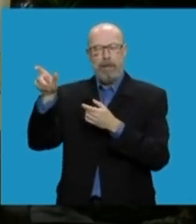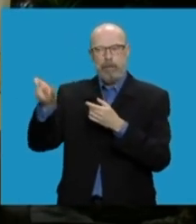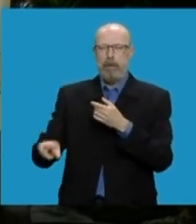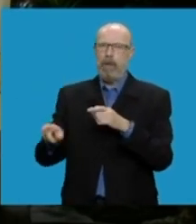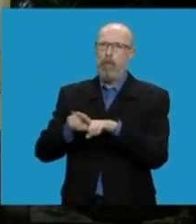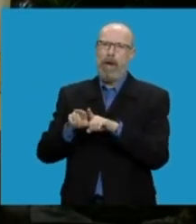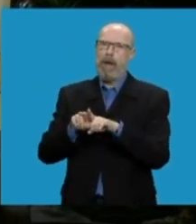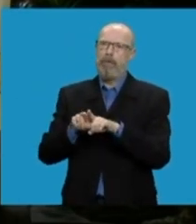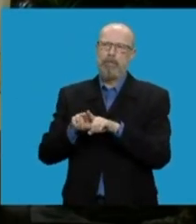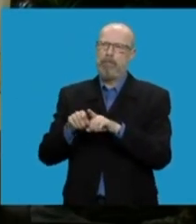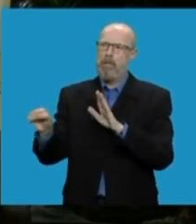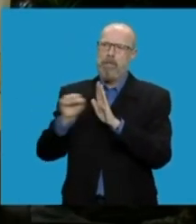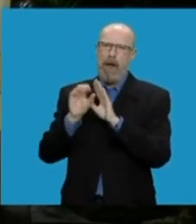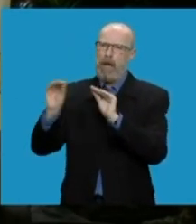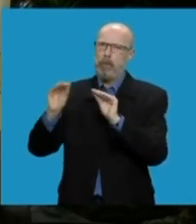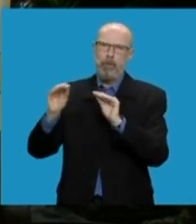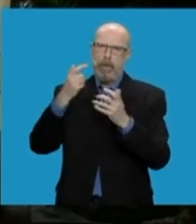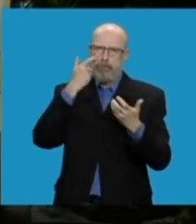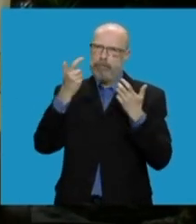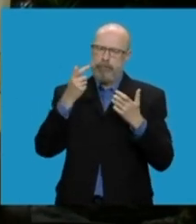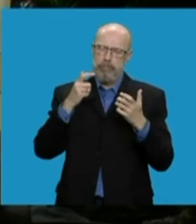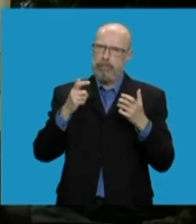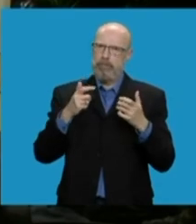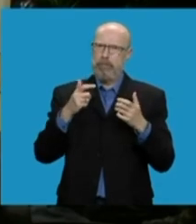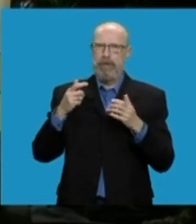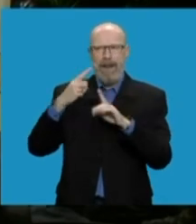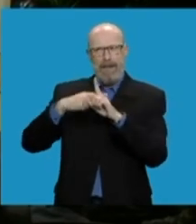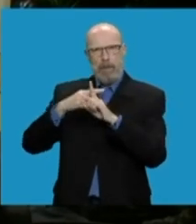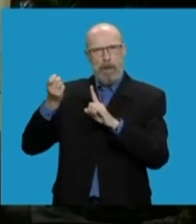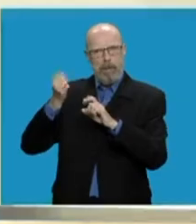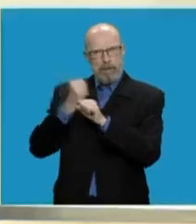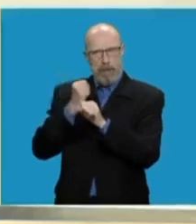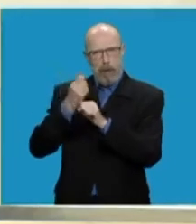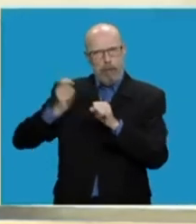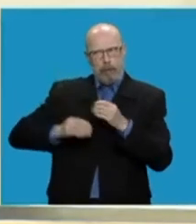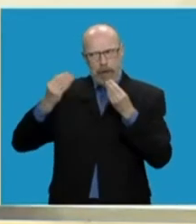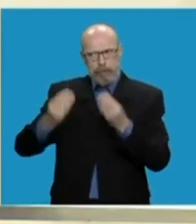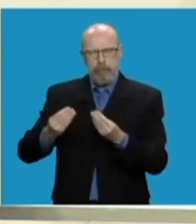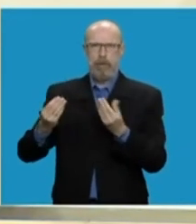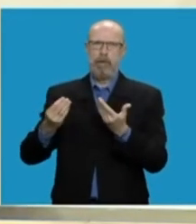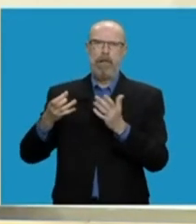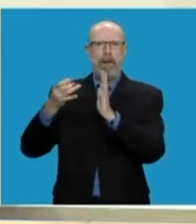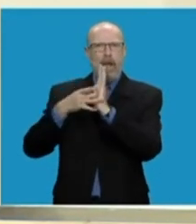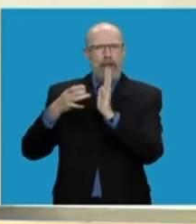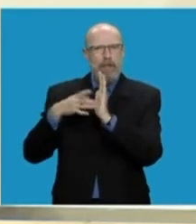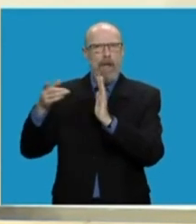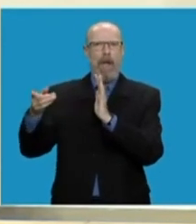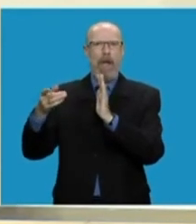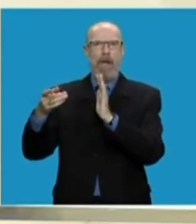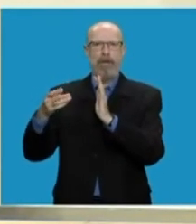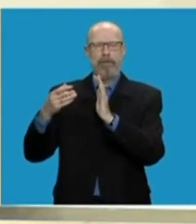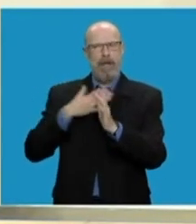huella honda, profunda, con un gran nivel profesional y, sobre todo, reconociendo esa calidad y